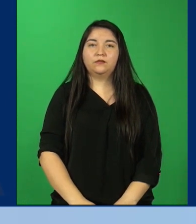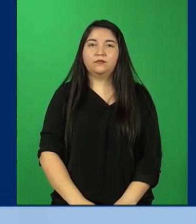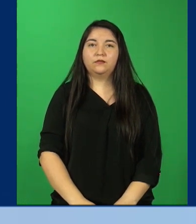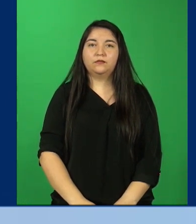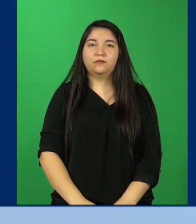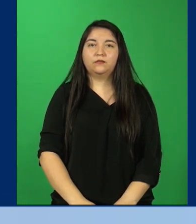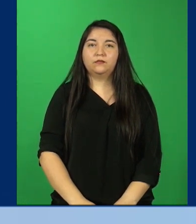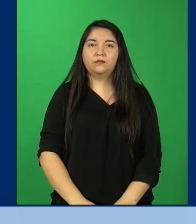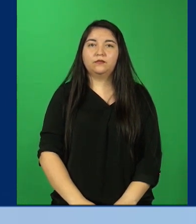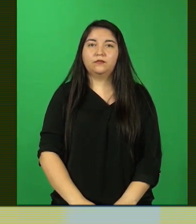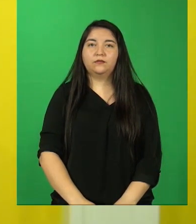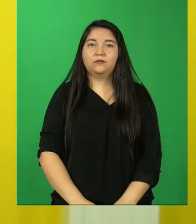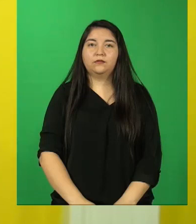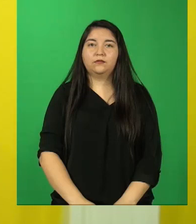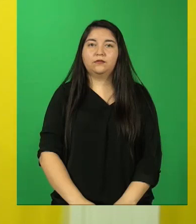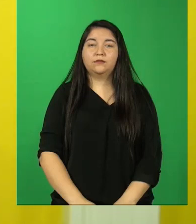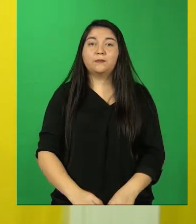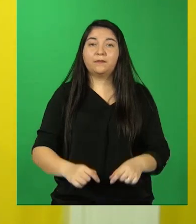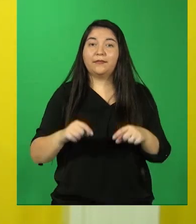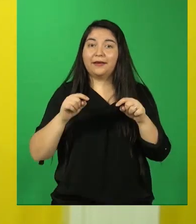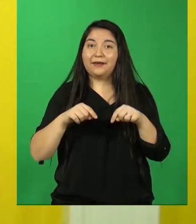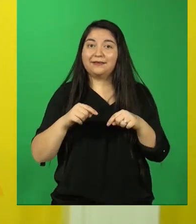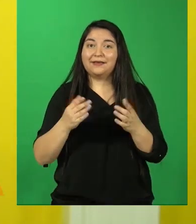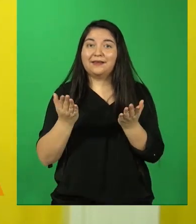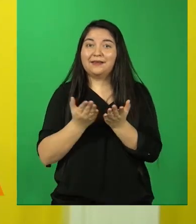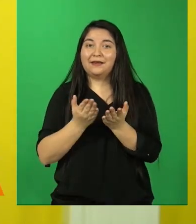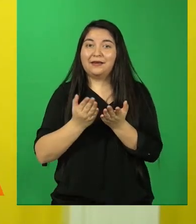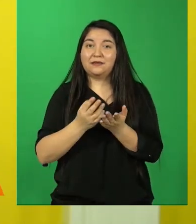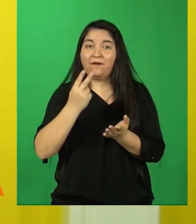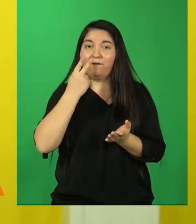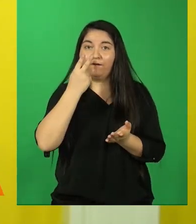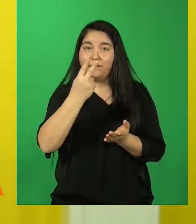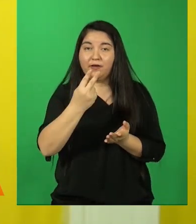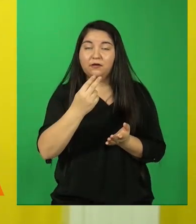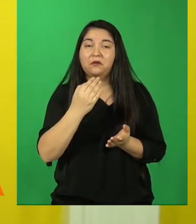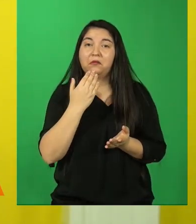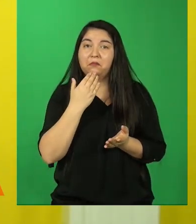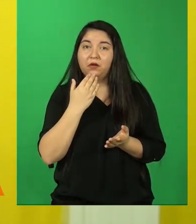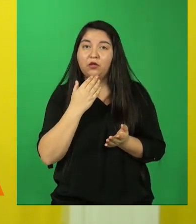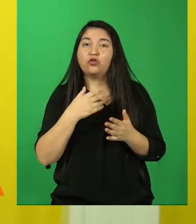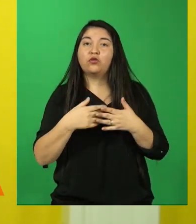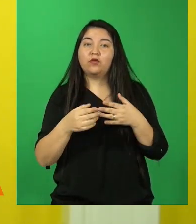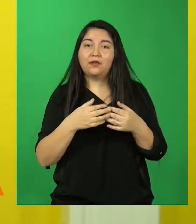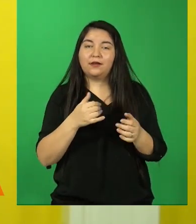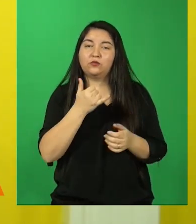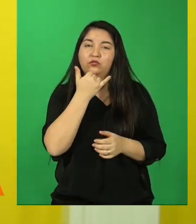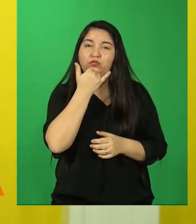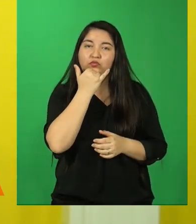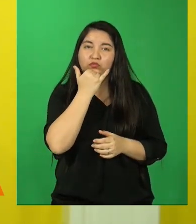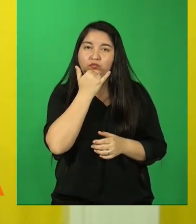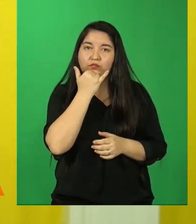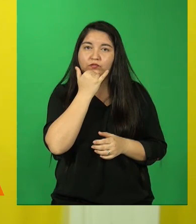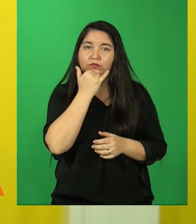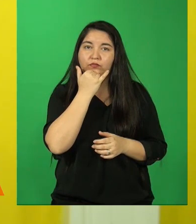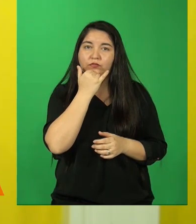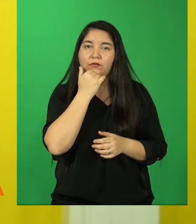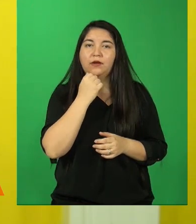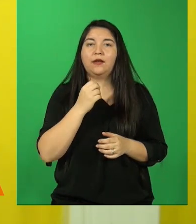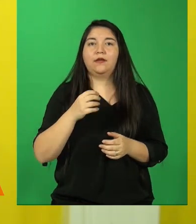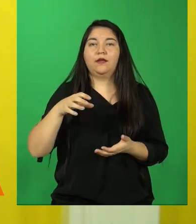copiapotv4basica.lenguaje@gmail.com. Esta clase la pueden ver también en el canal de YouTube de